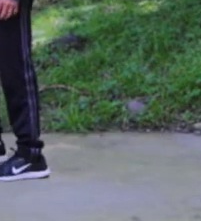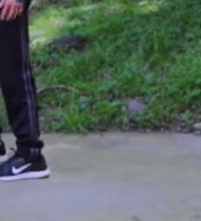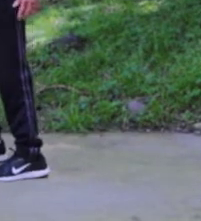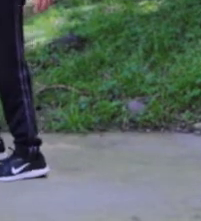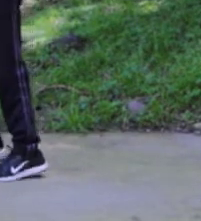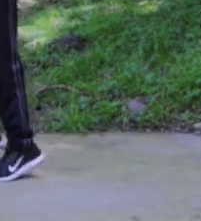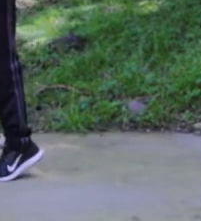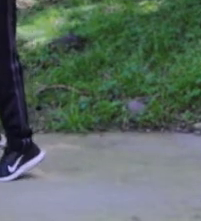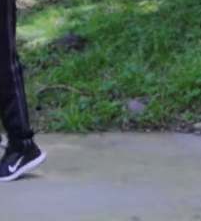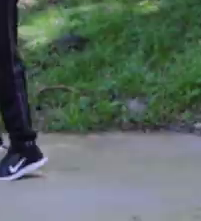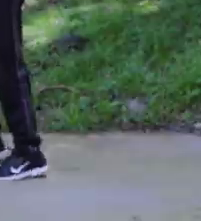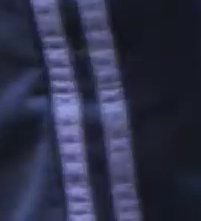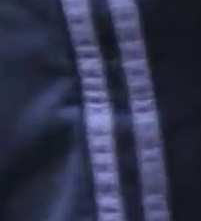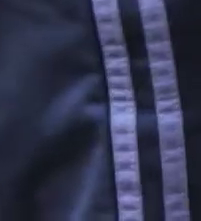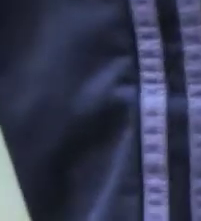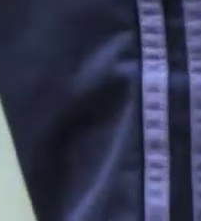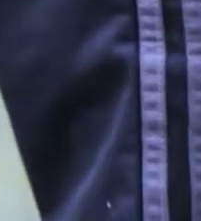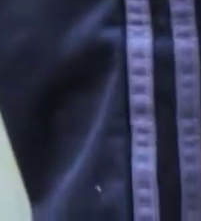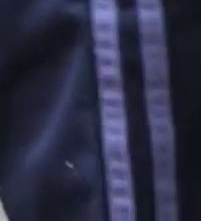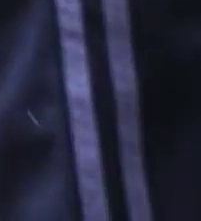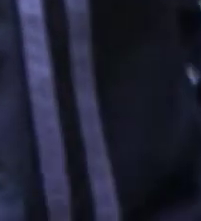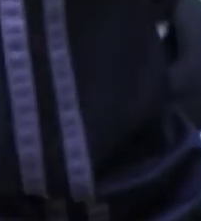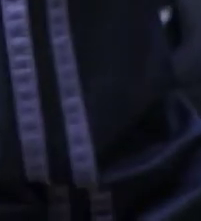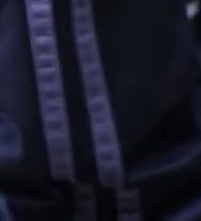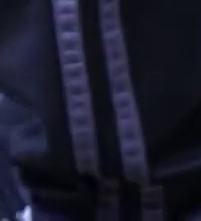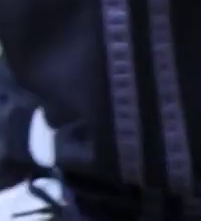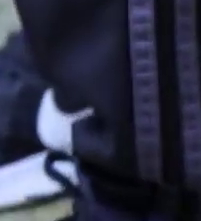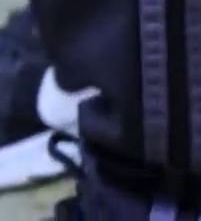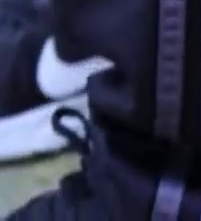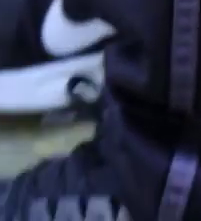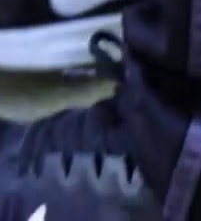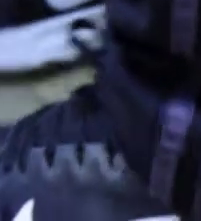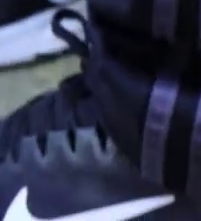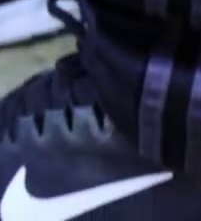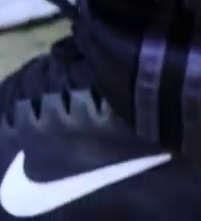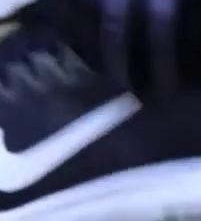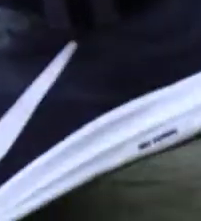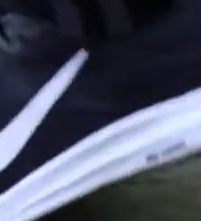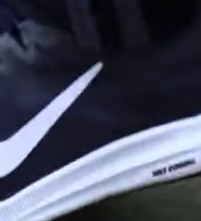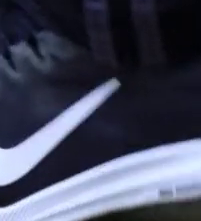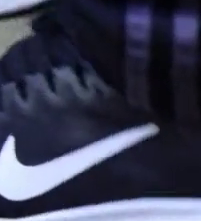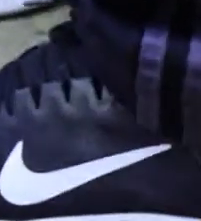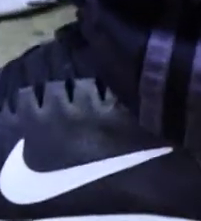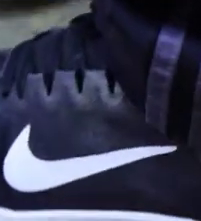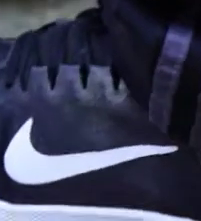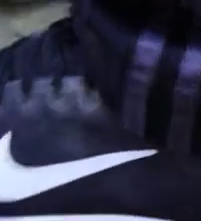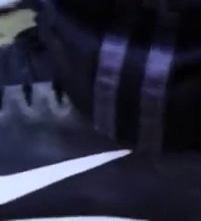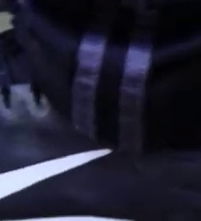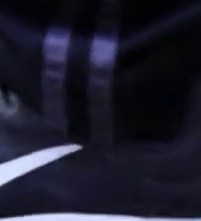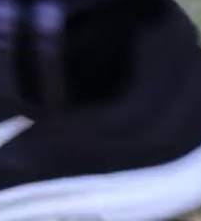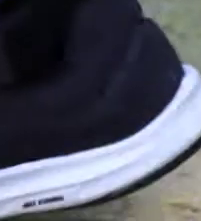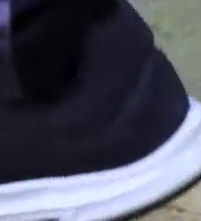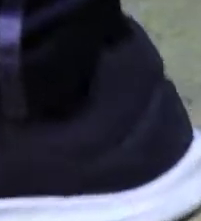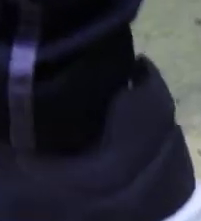eso. Utilizamos nuestros brazos para tener equilibrio. Muy bien. Una vez más.